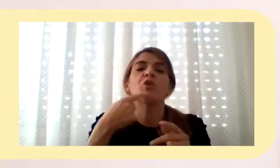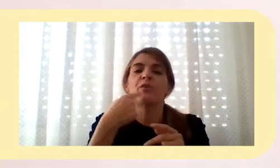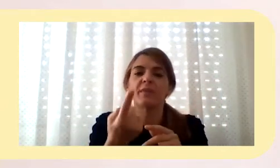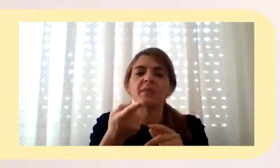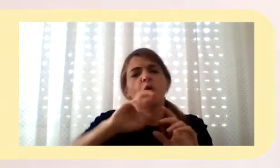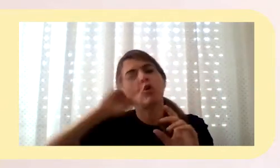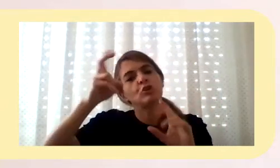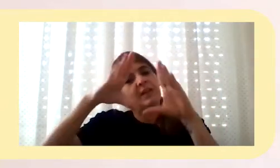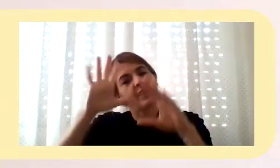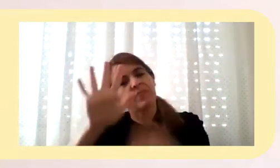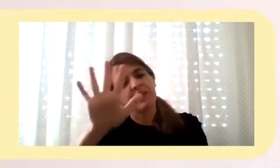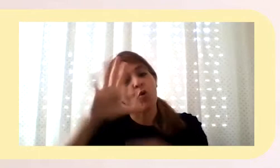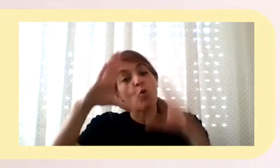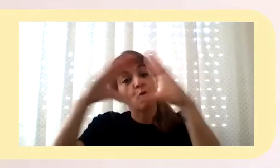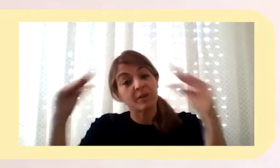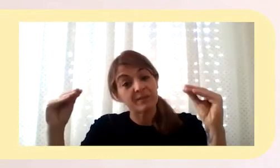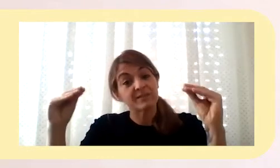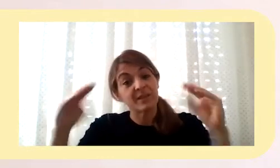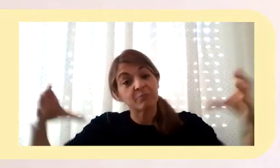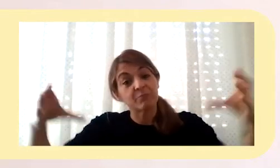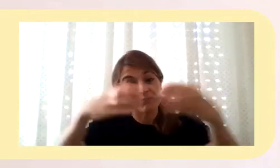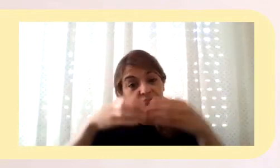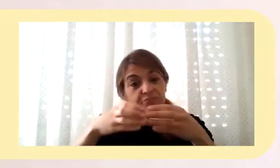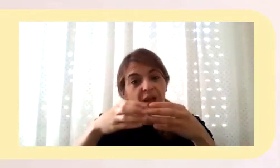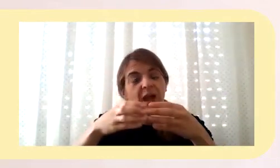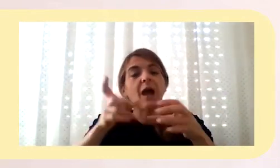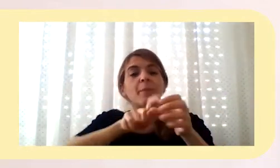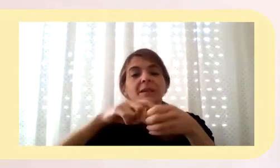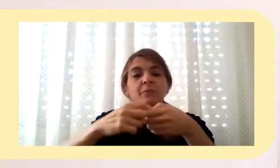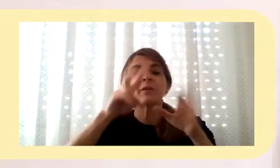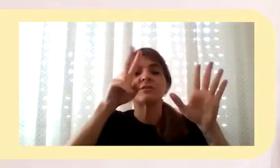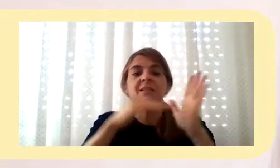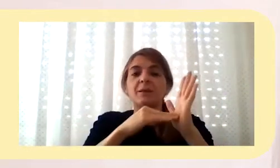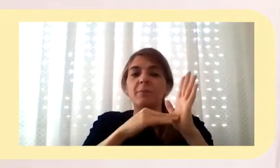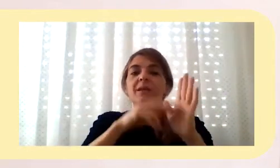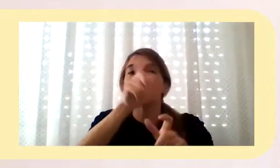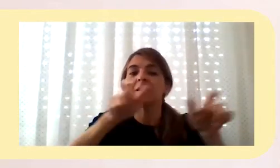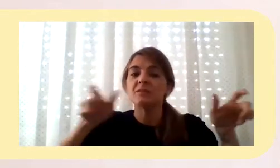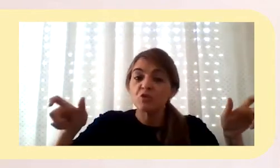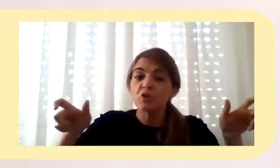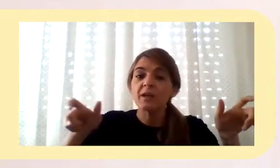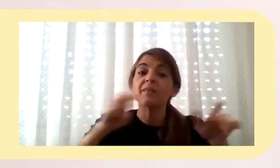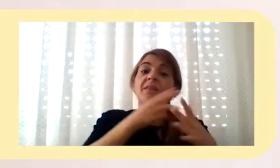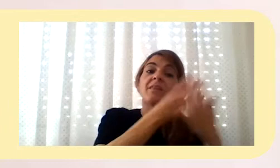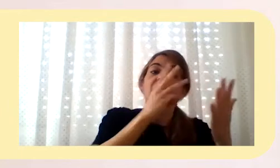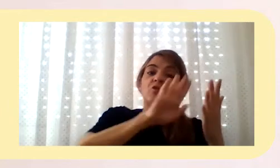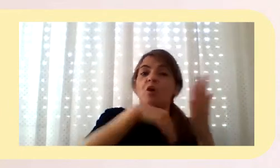5 universidades en el que han participado 7.000 personas entre 18 y 92